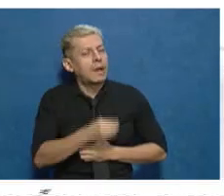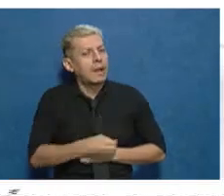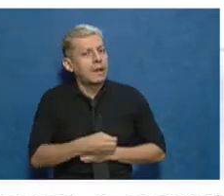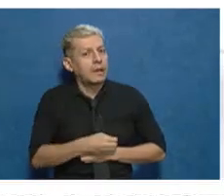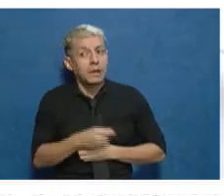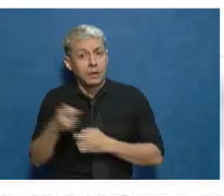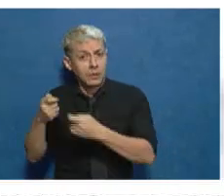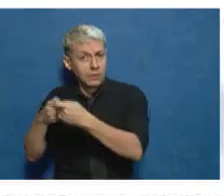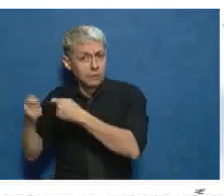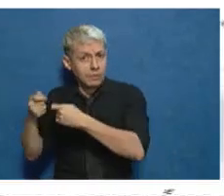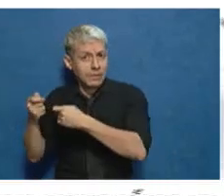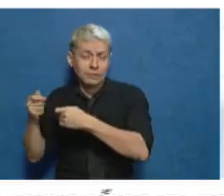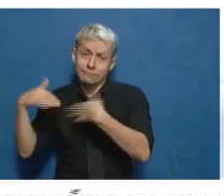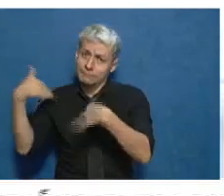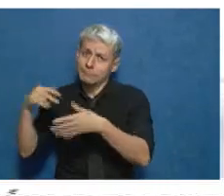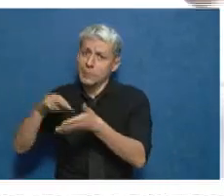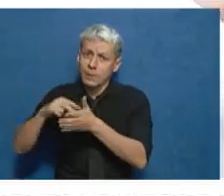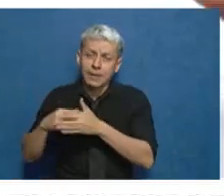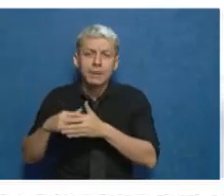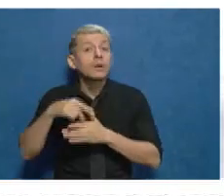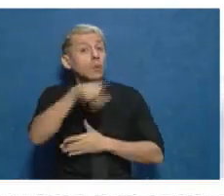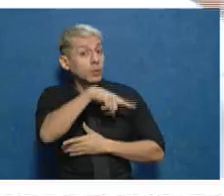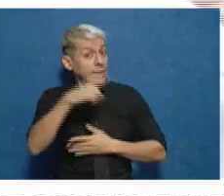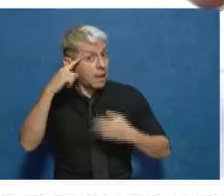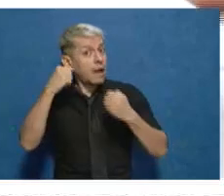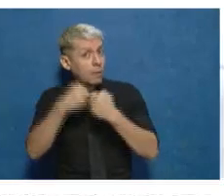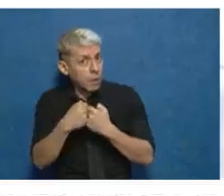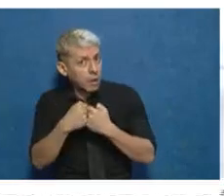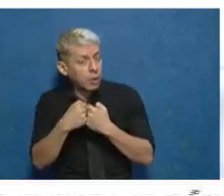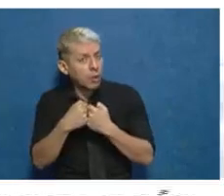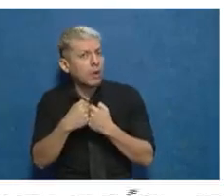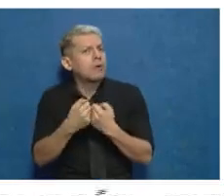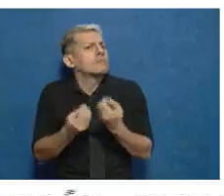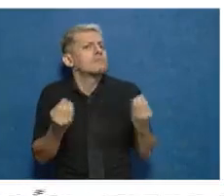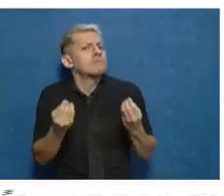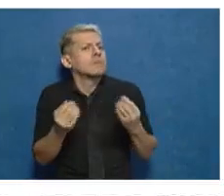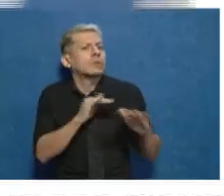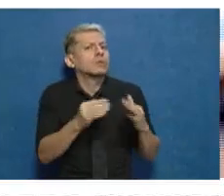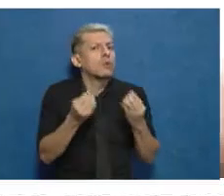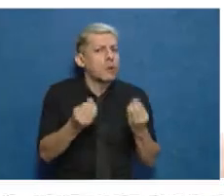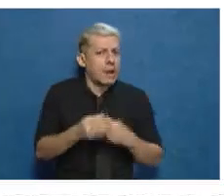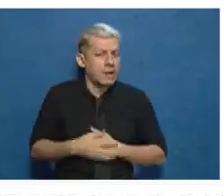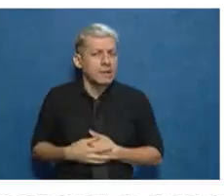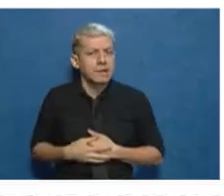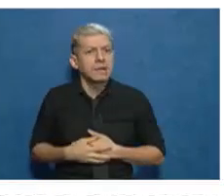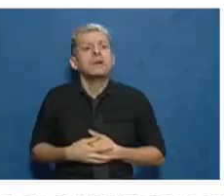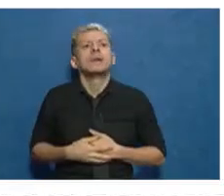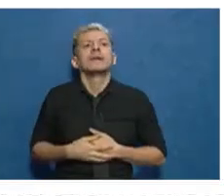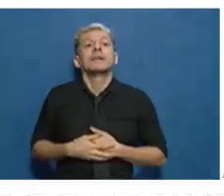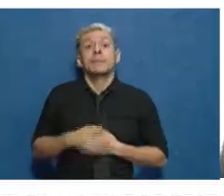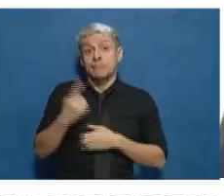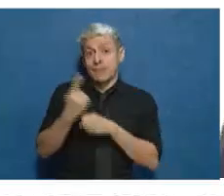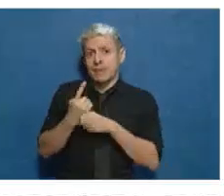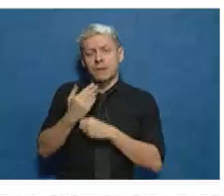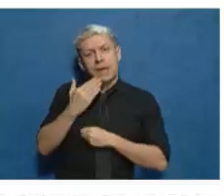vienen afectados por esta situación. ¿Ustedes están de acuerdo? ¿Qué casos deberían contemplarse? Bueno, nosotros estamos agradecidos primero